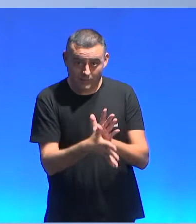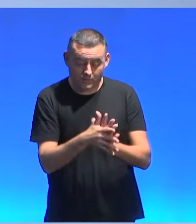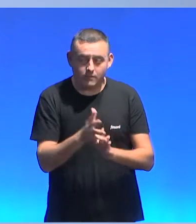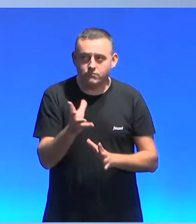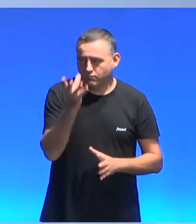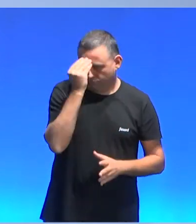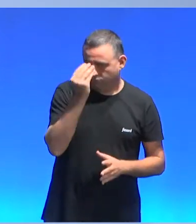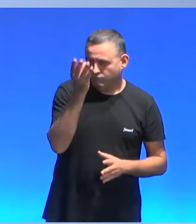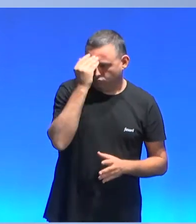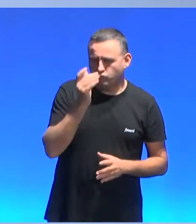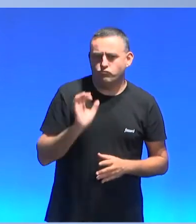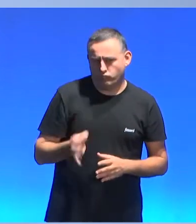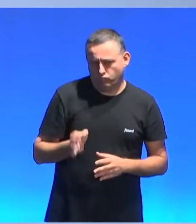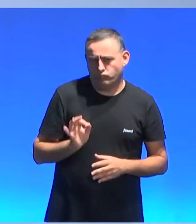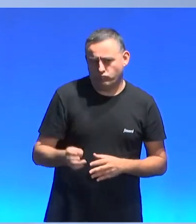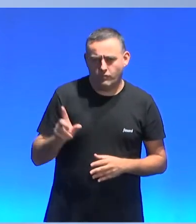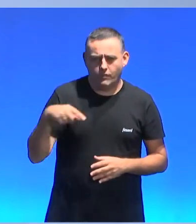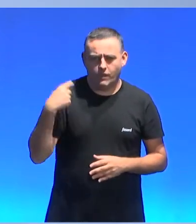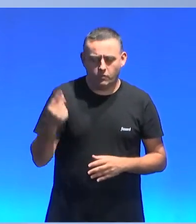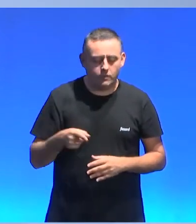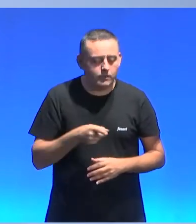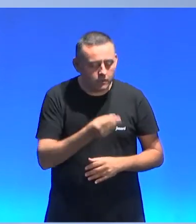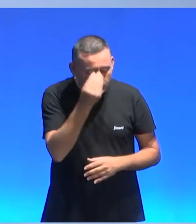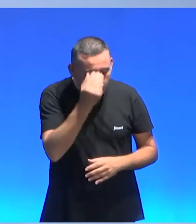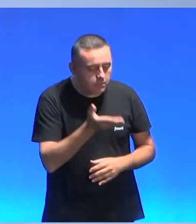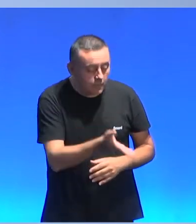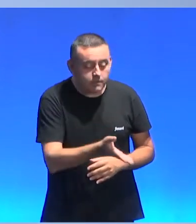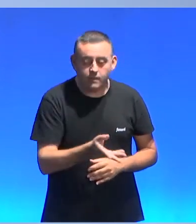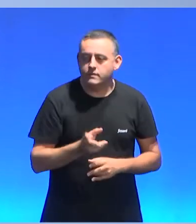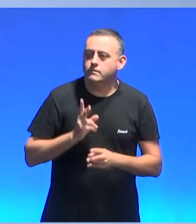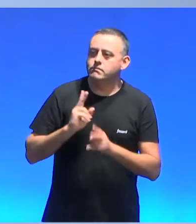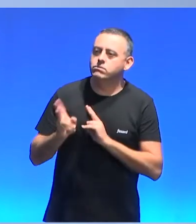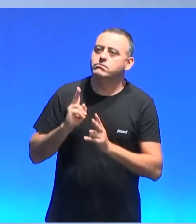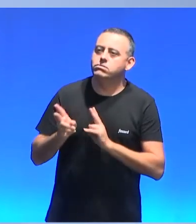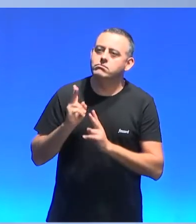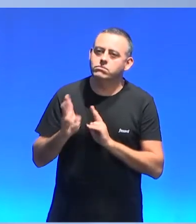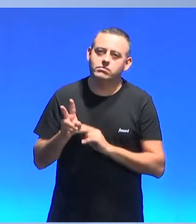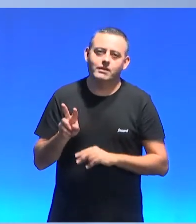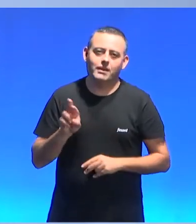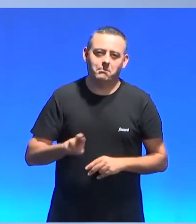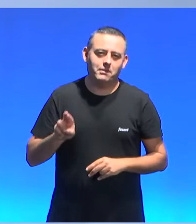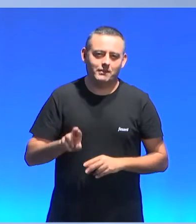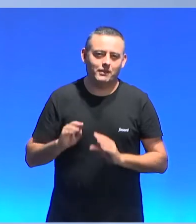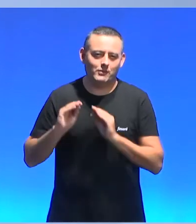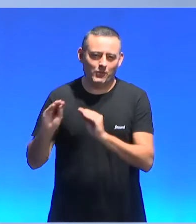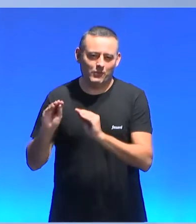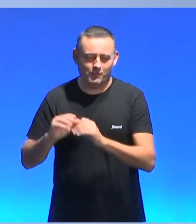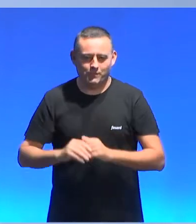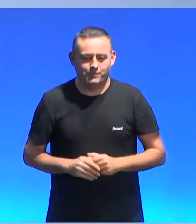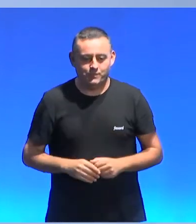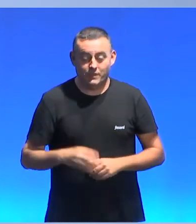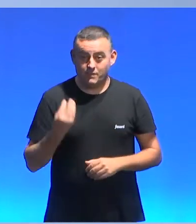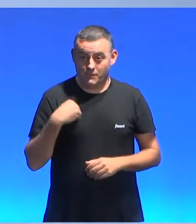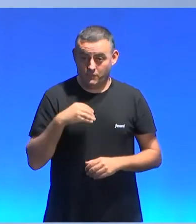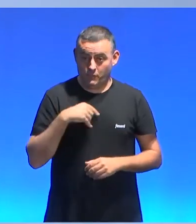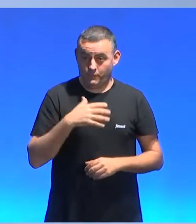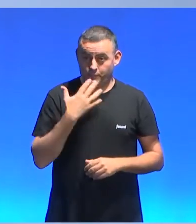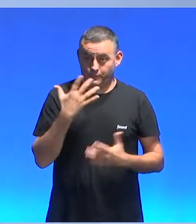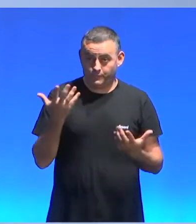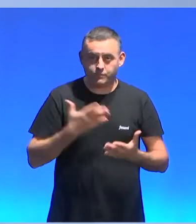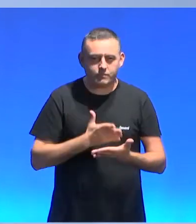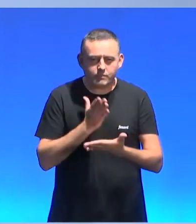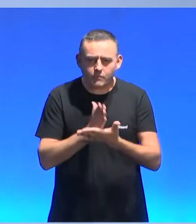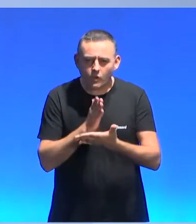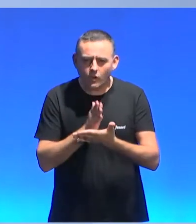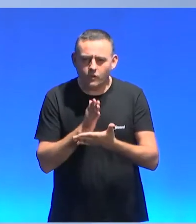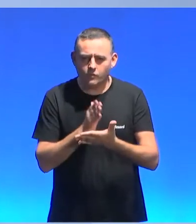cómo en la escuela la nota mejor se puede conseguir repitiendo lo que el